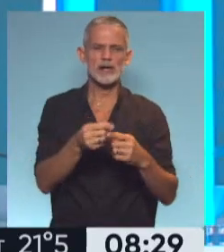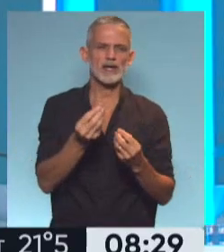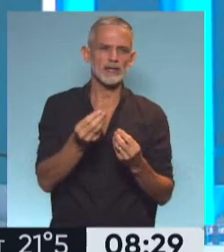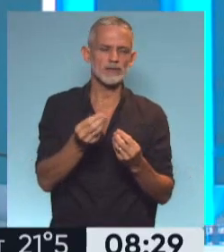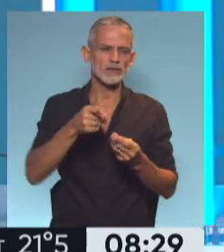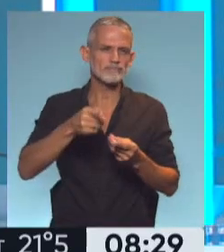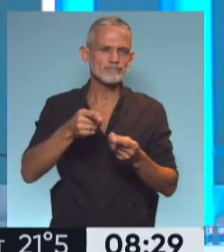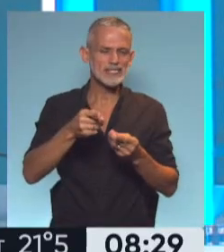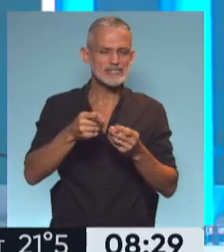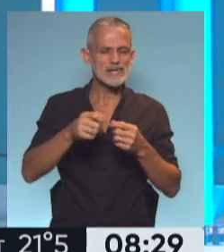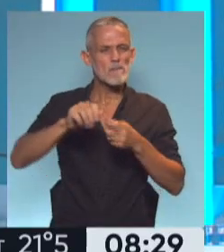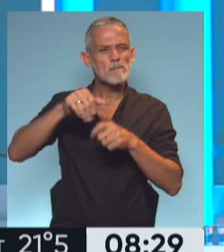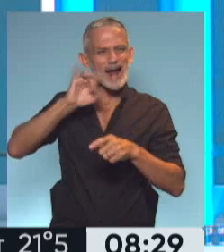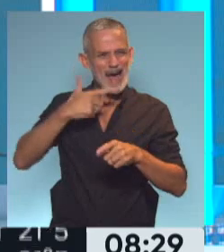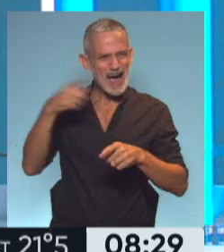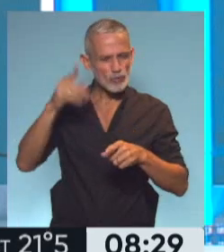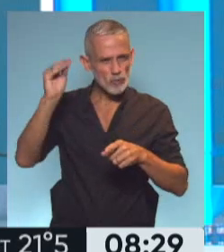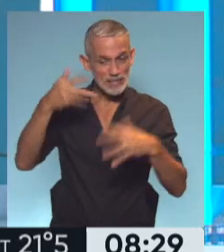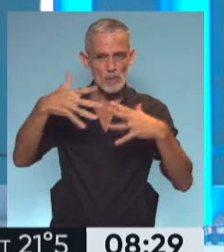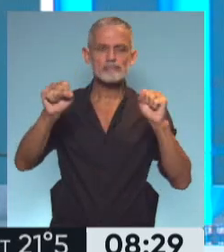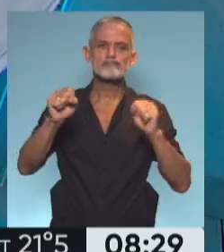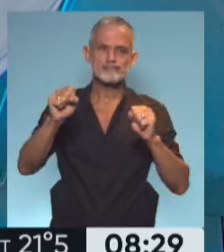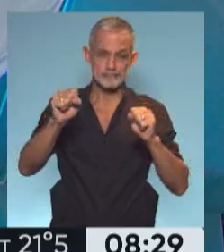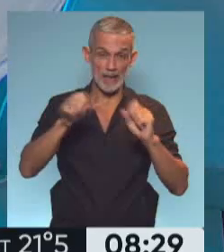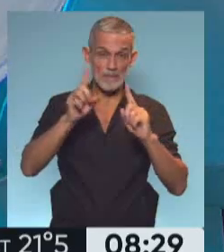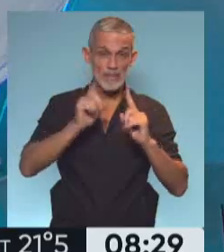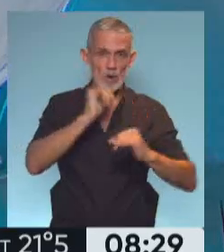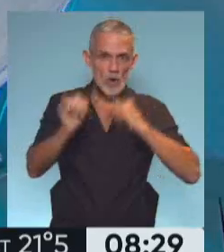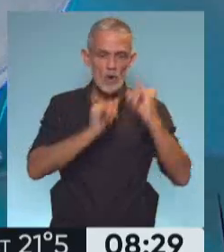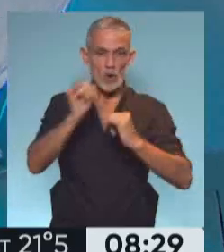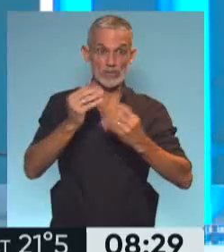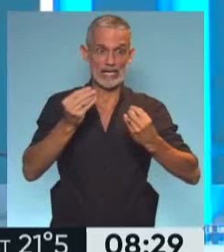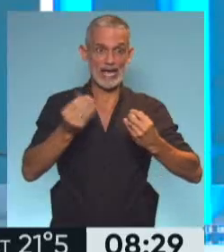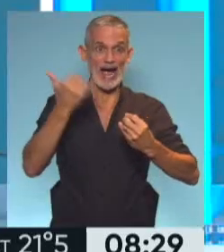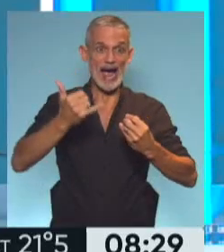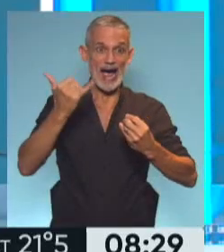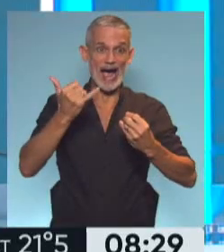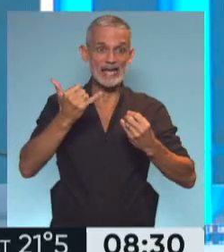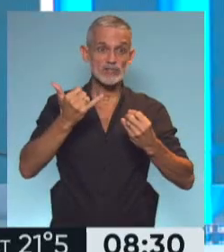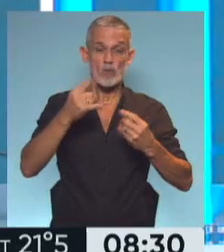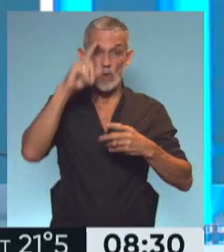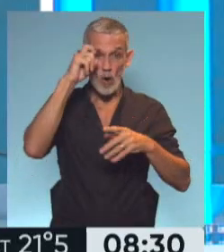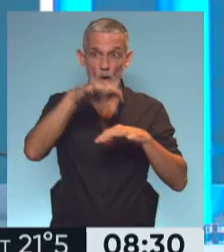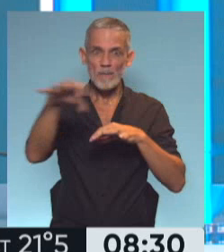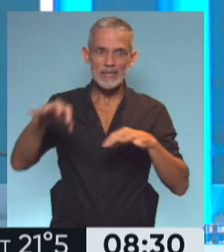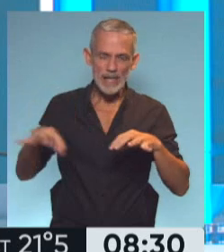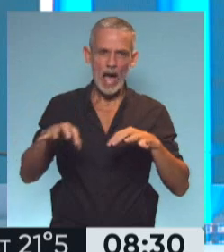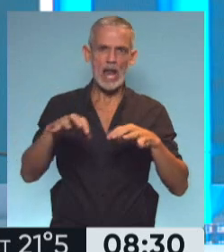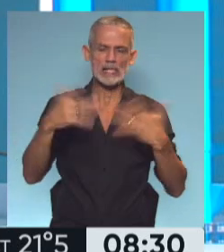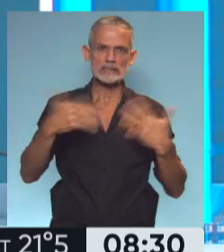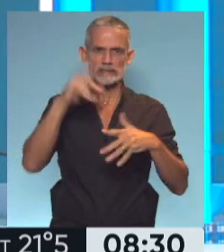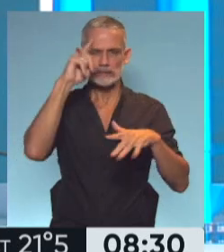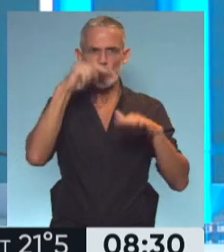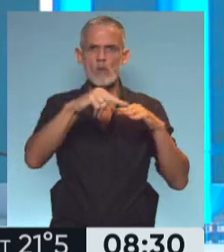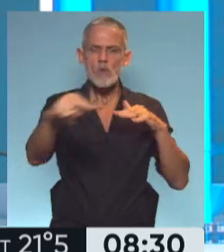más contagiosa y probablemente más grave, y lo que veníamos contando, esta posibilidad de que se registre un estrés sanitario, que aumenten las internaciones